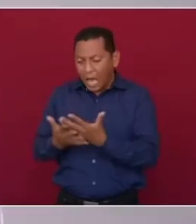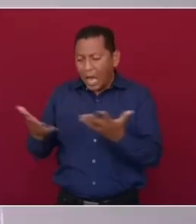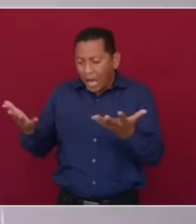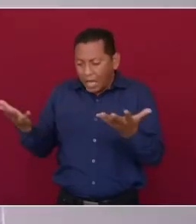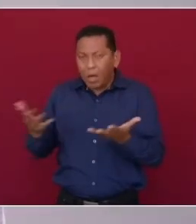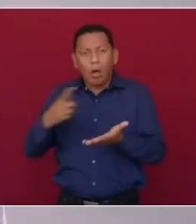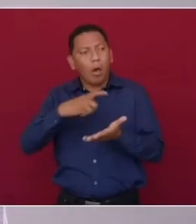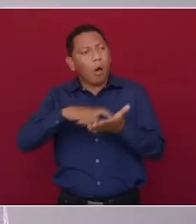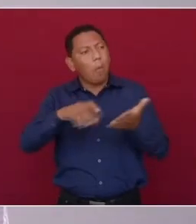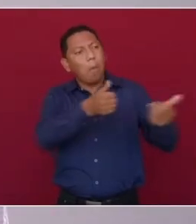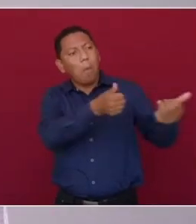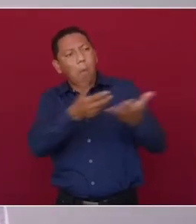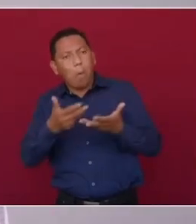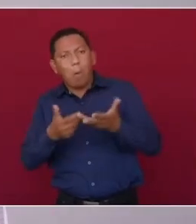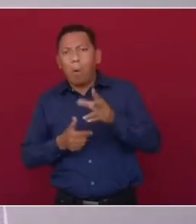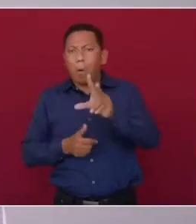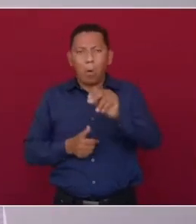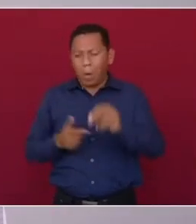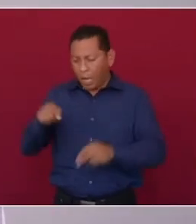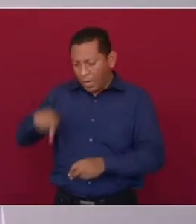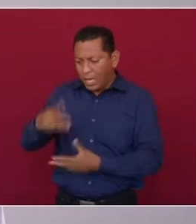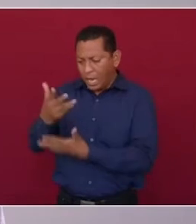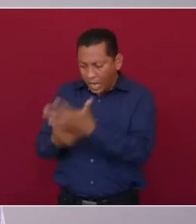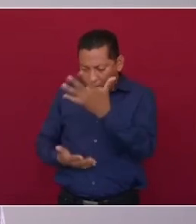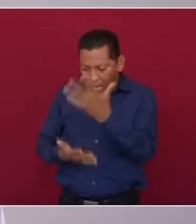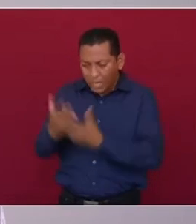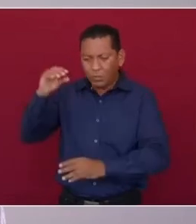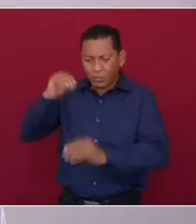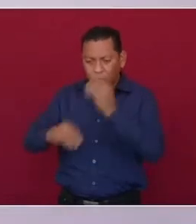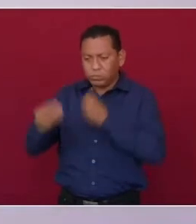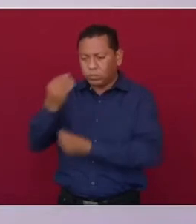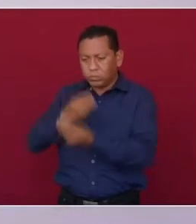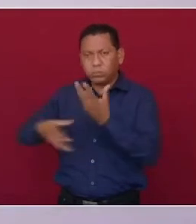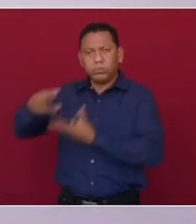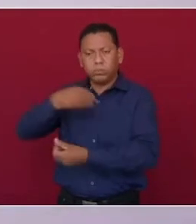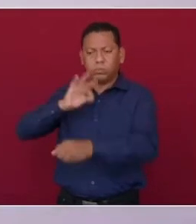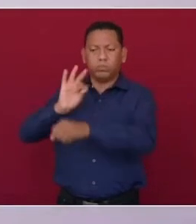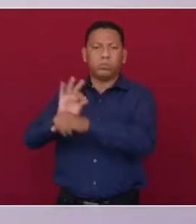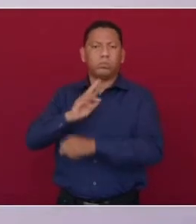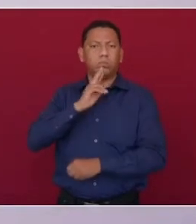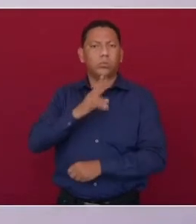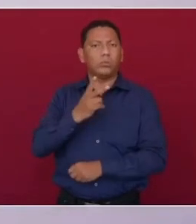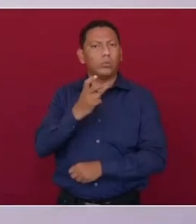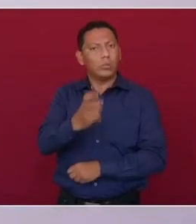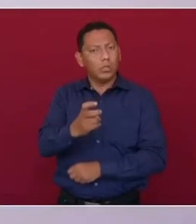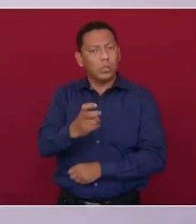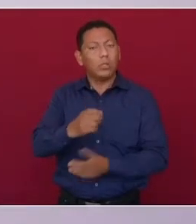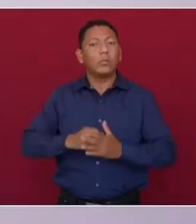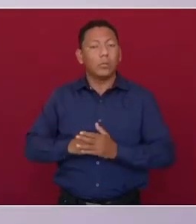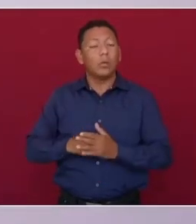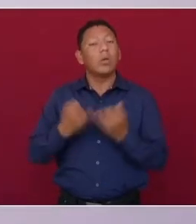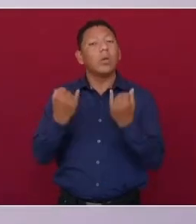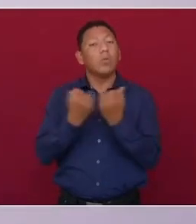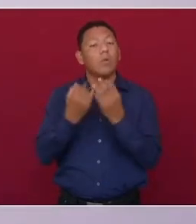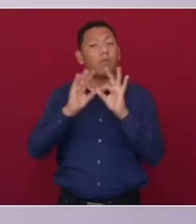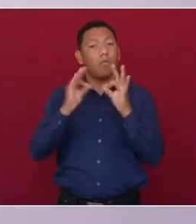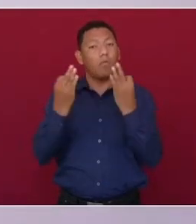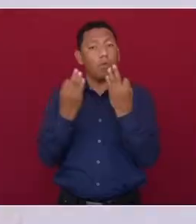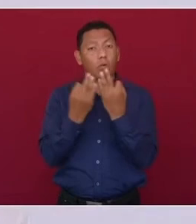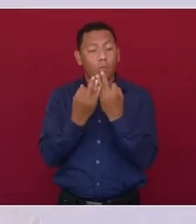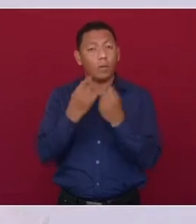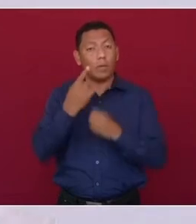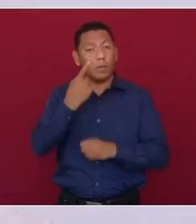consumimos. La otra gran lección estriba en nunca dejar de atender